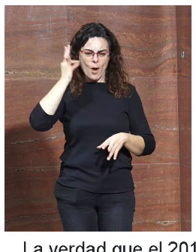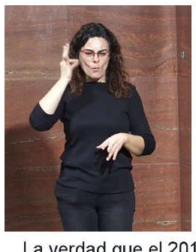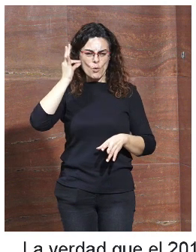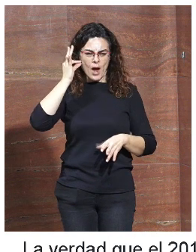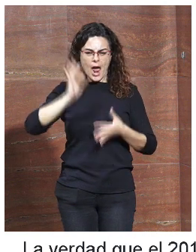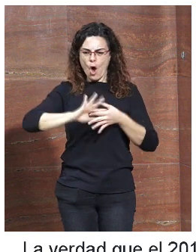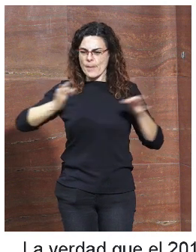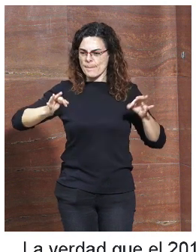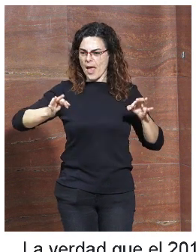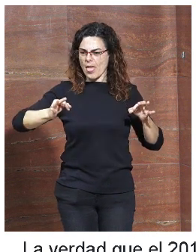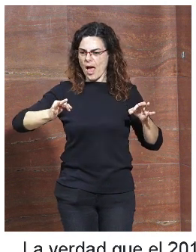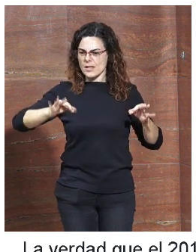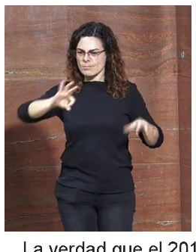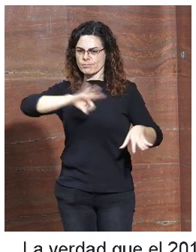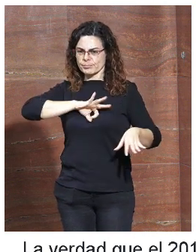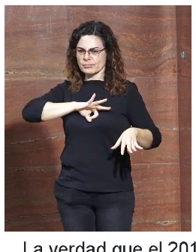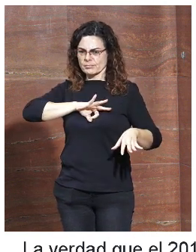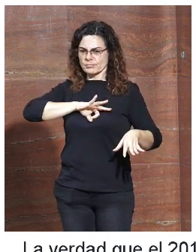unas Olimpiadas.